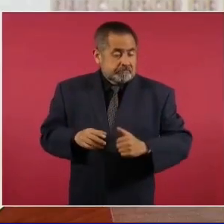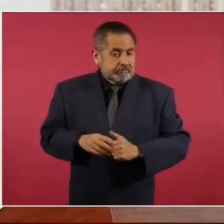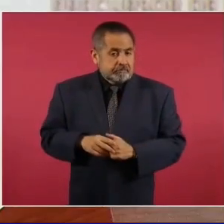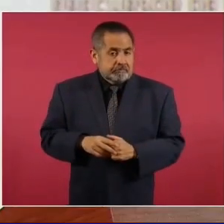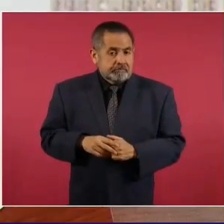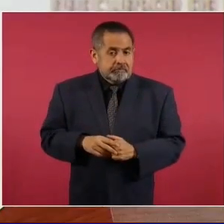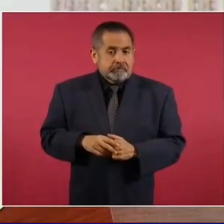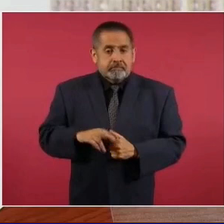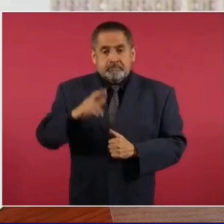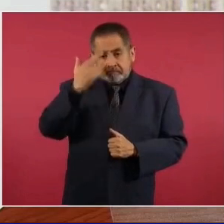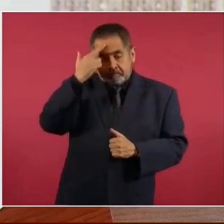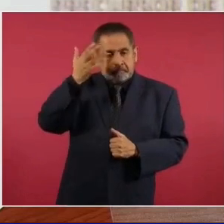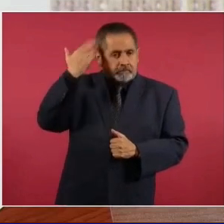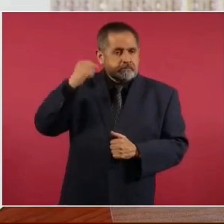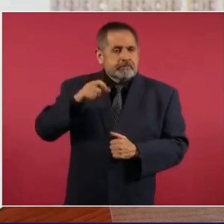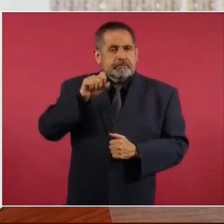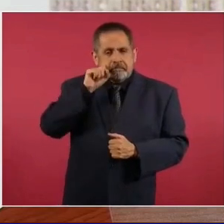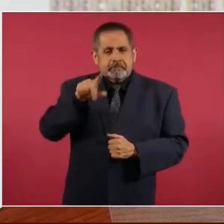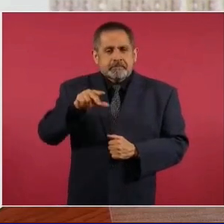Acuérdense que Villa también lloraba.